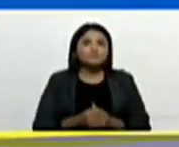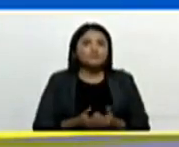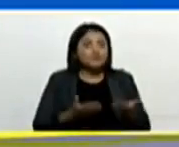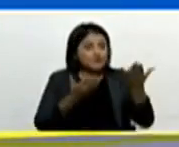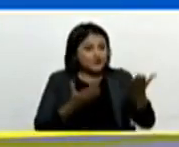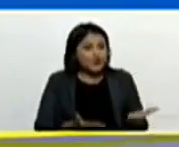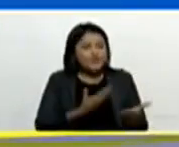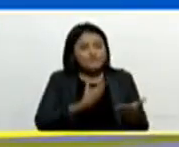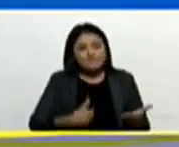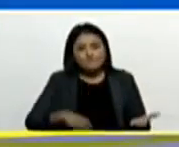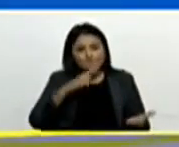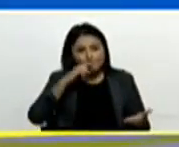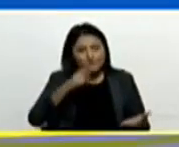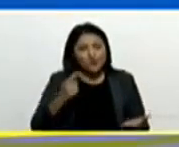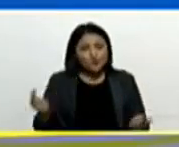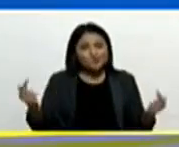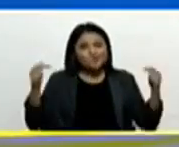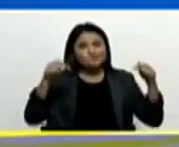Maduro, venir